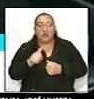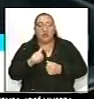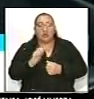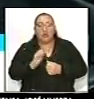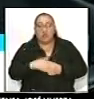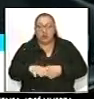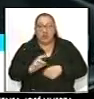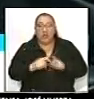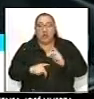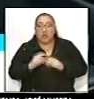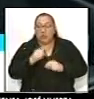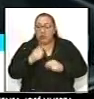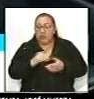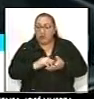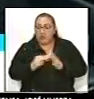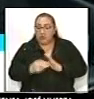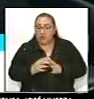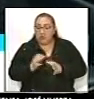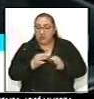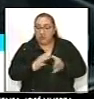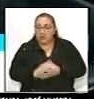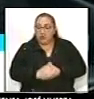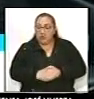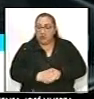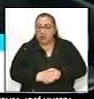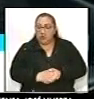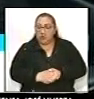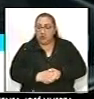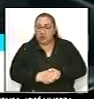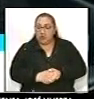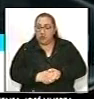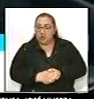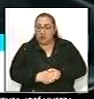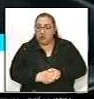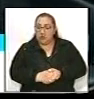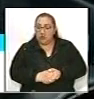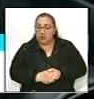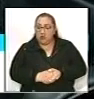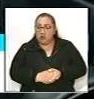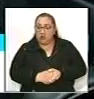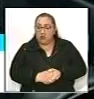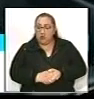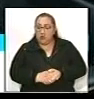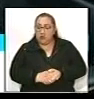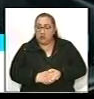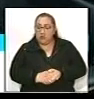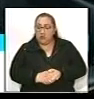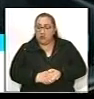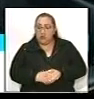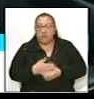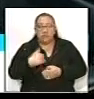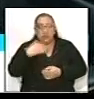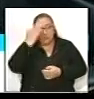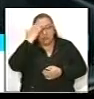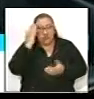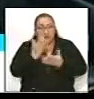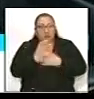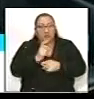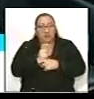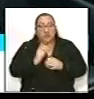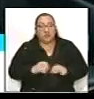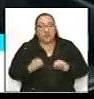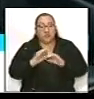y algunos otros los voy a exponer. Nosotros desde la SEMAN consideramos que la educación tiene un enorme